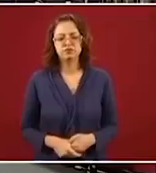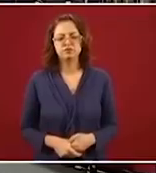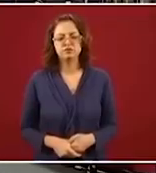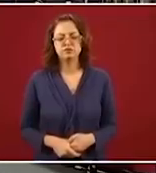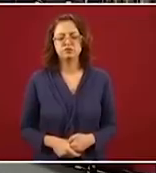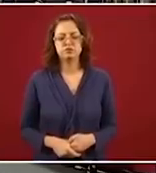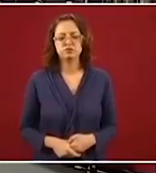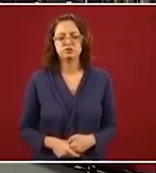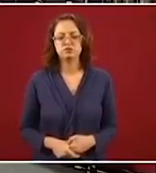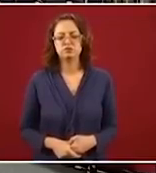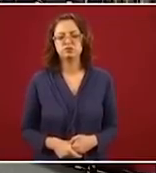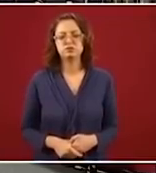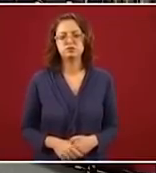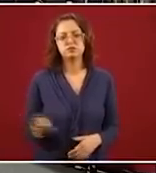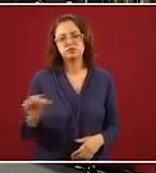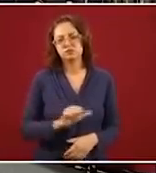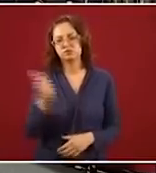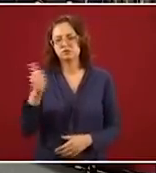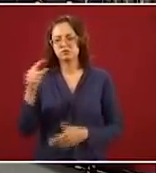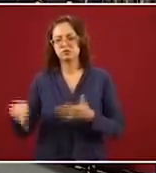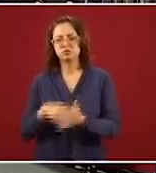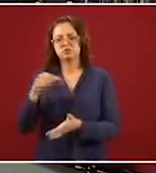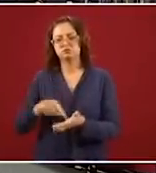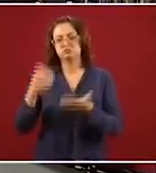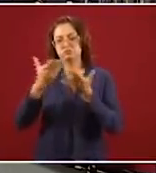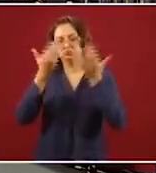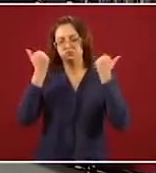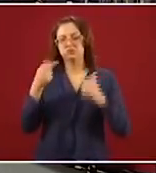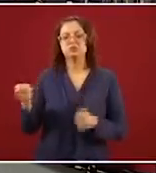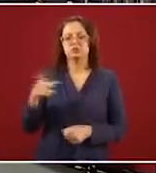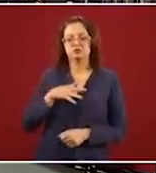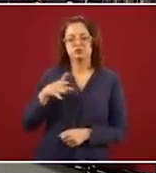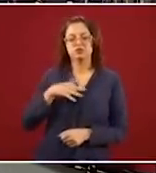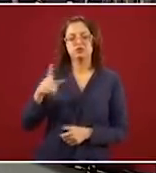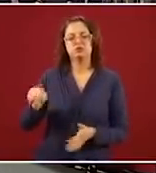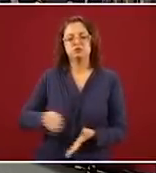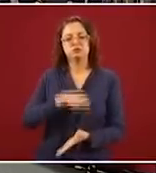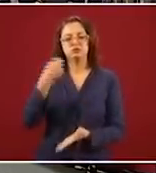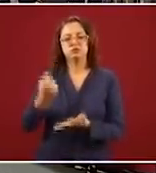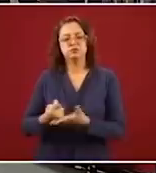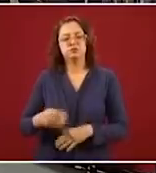No sé el otro lugar, pero sí sé de Tamaulipas.